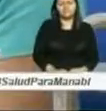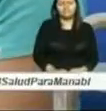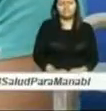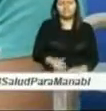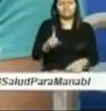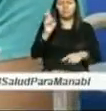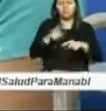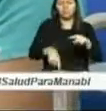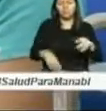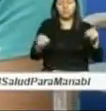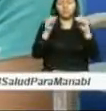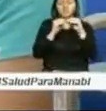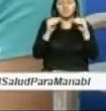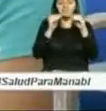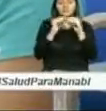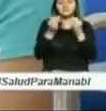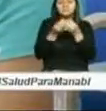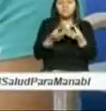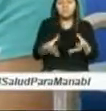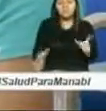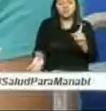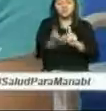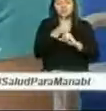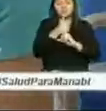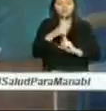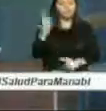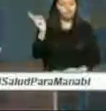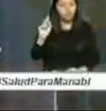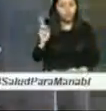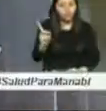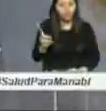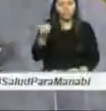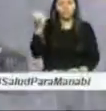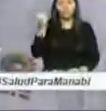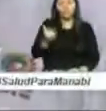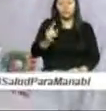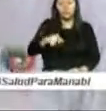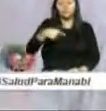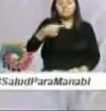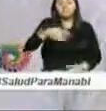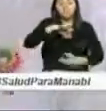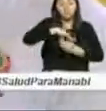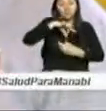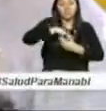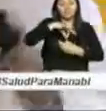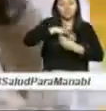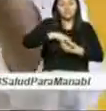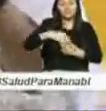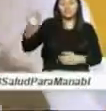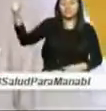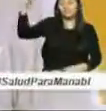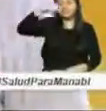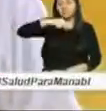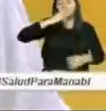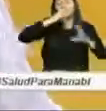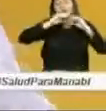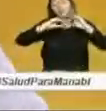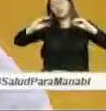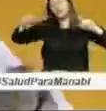permitir que nos roben lo logrado. Hoy nos hablan, se acercan elecciones, vendrá el mercadillo de